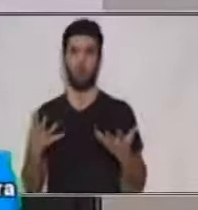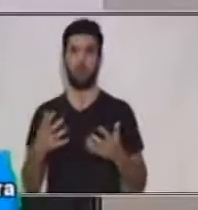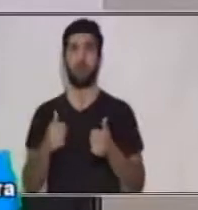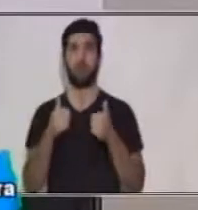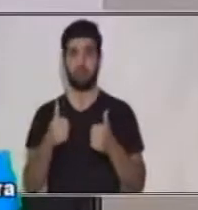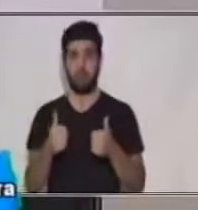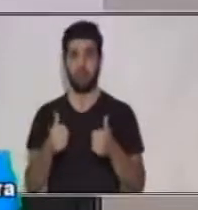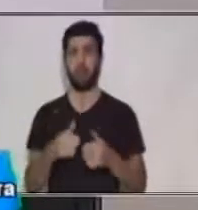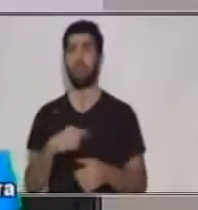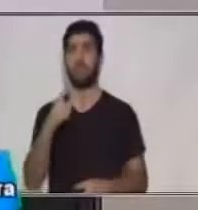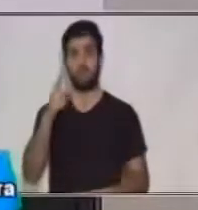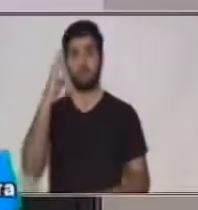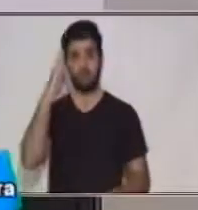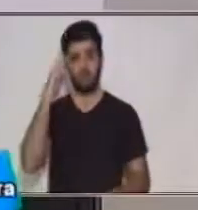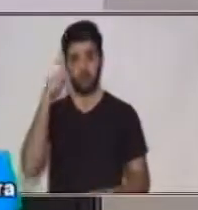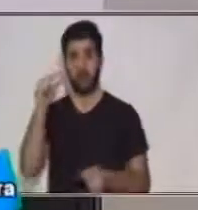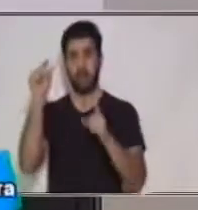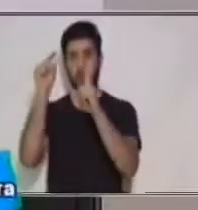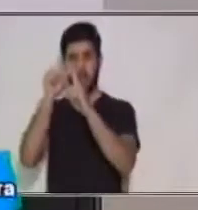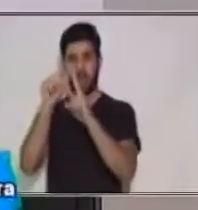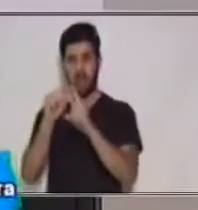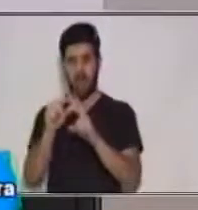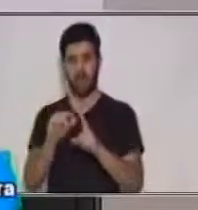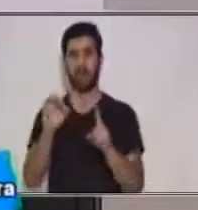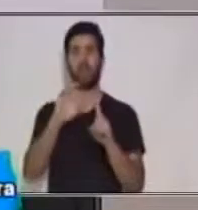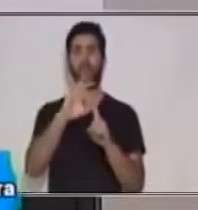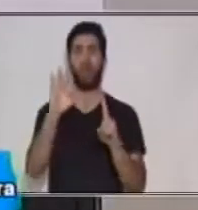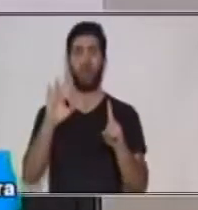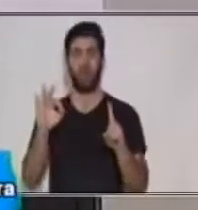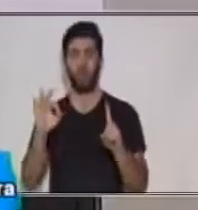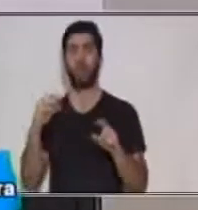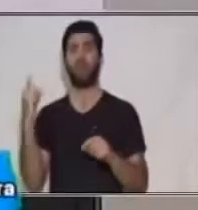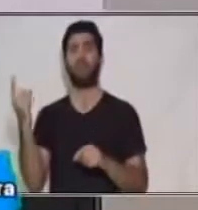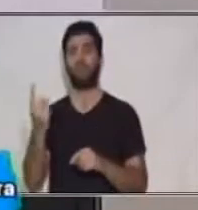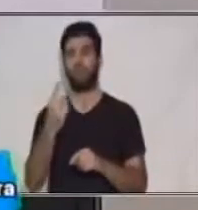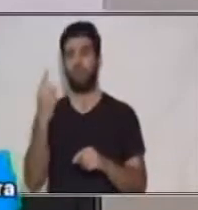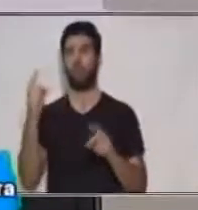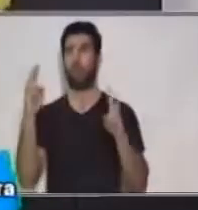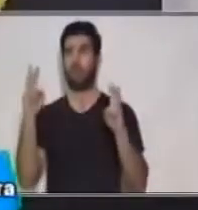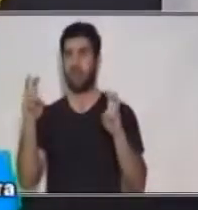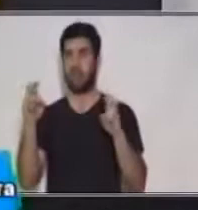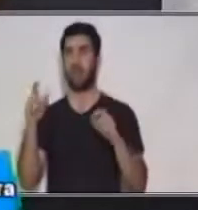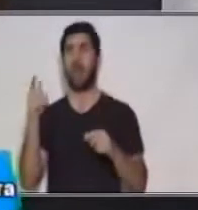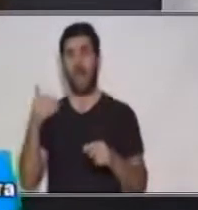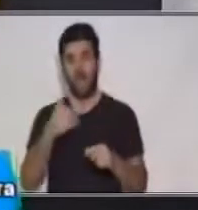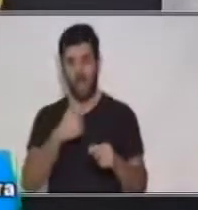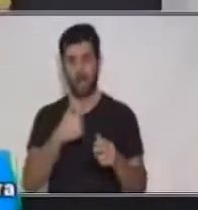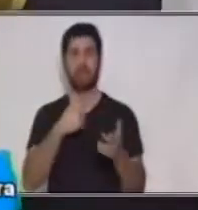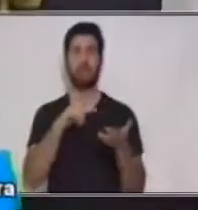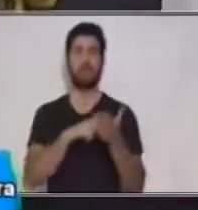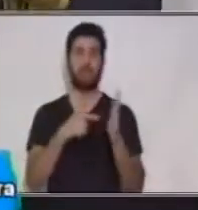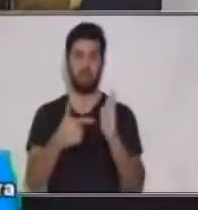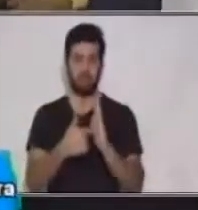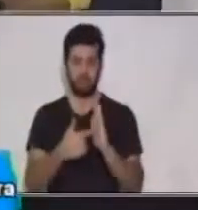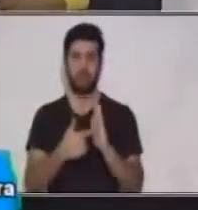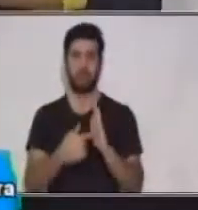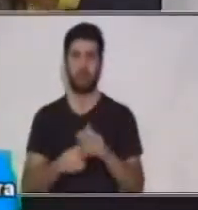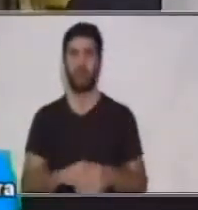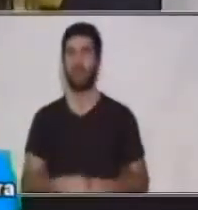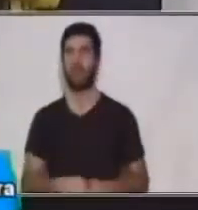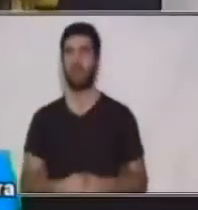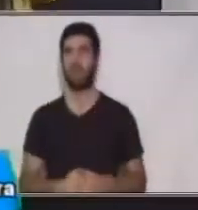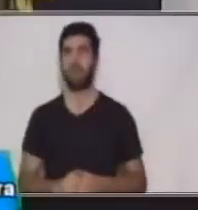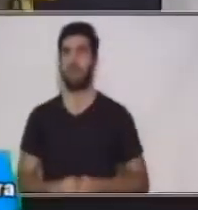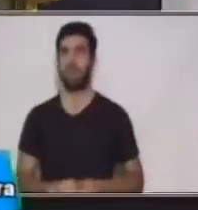bien. Todas las palabras, todas las oraciones, todos los párrafos en los textos tienen un significado.